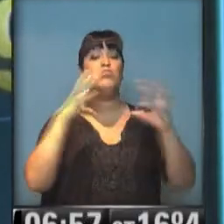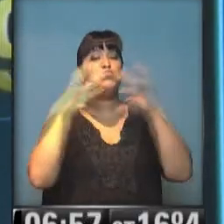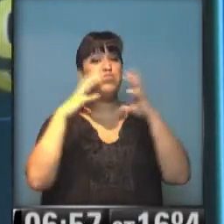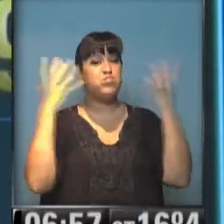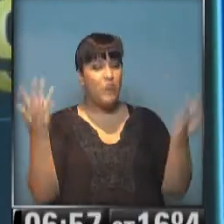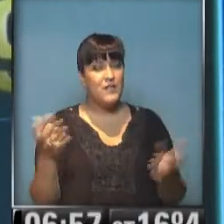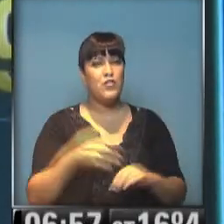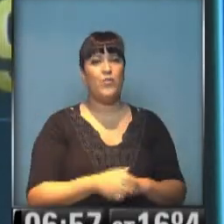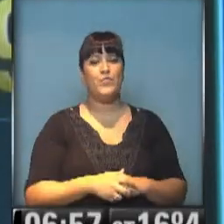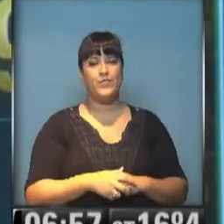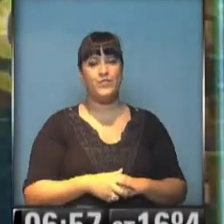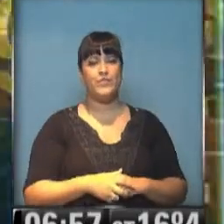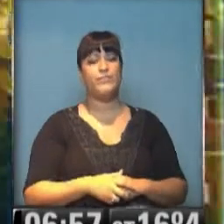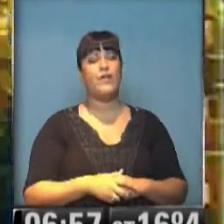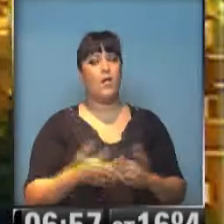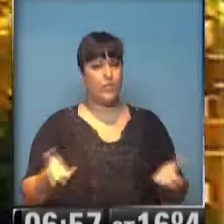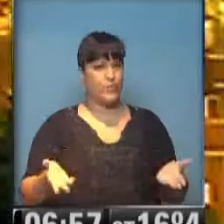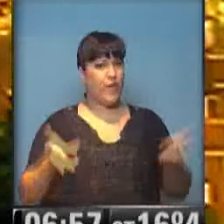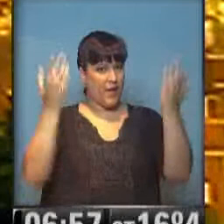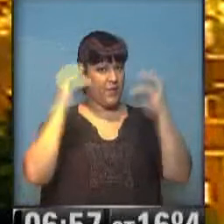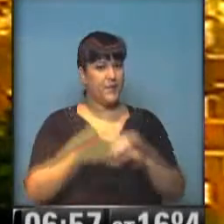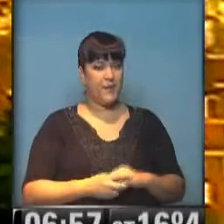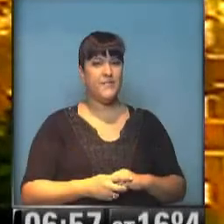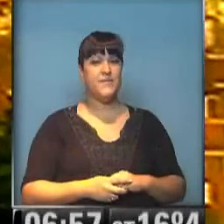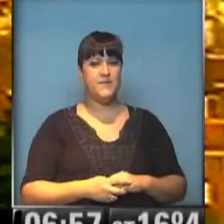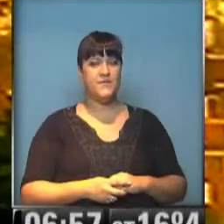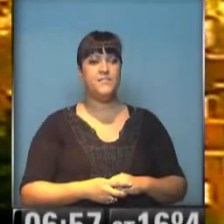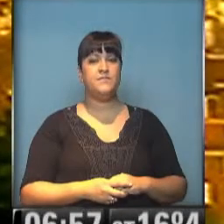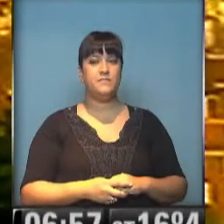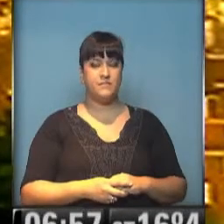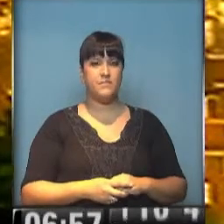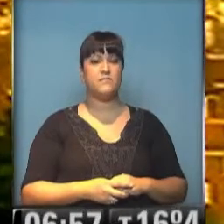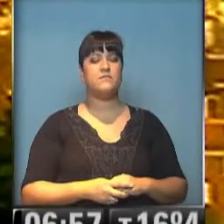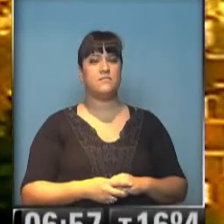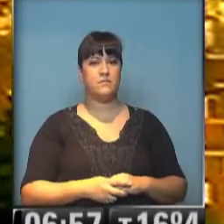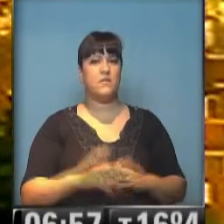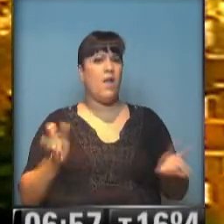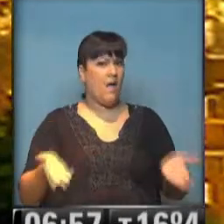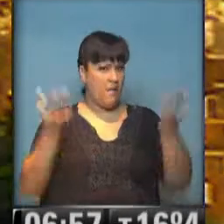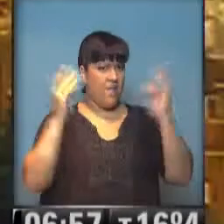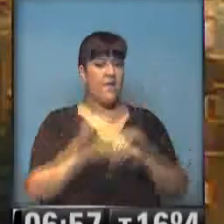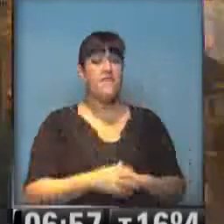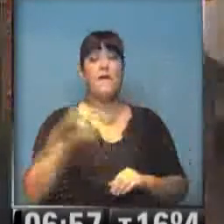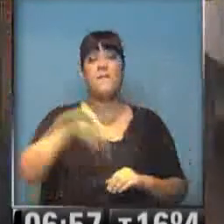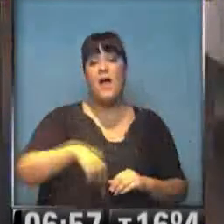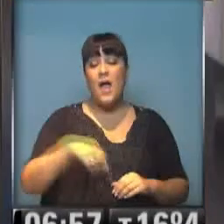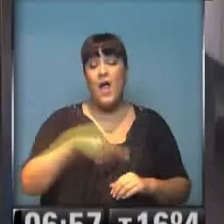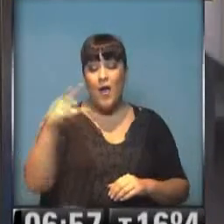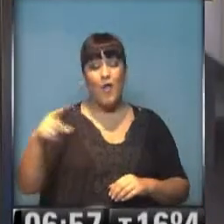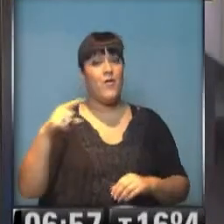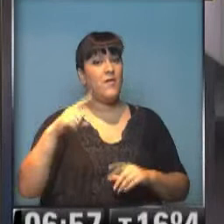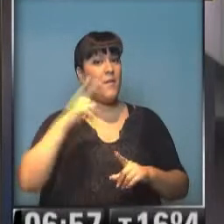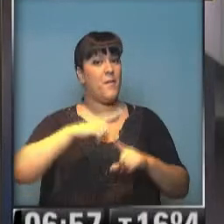atmosférica. Arriba, arriba, ¿eh? Sobre su valor medio normal, para hoy la máxima